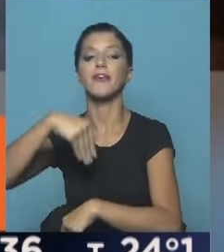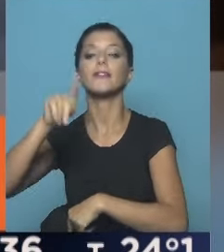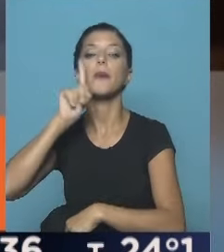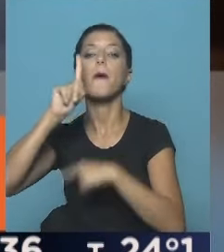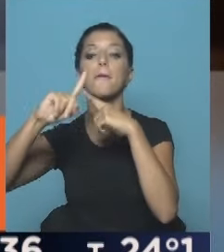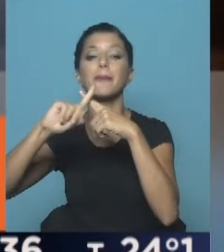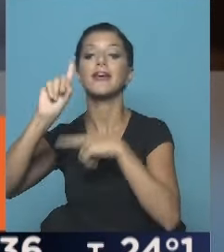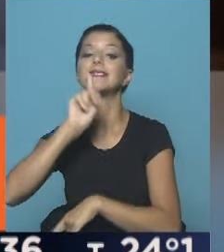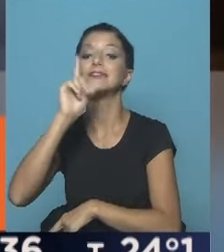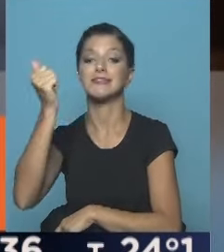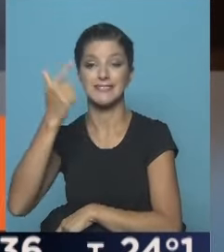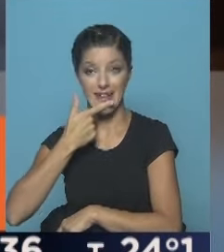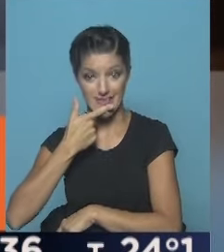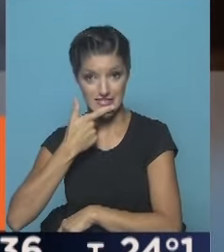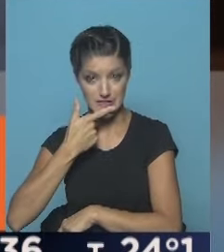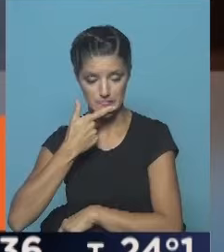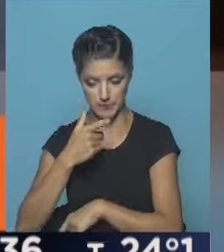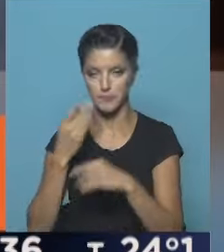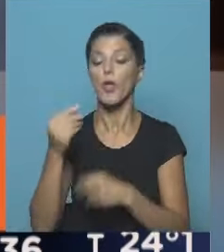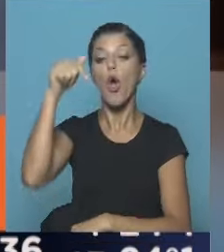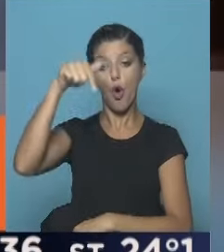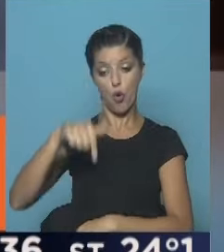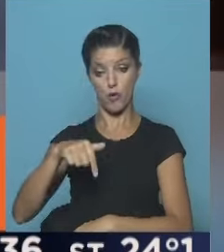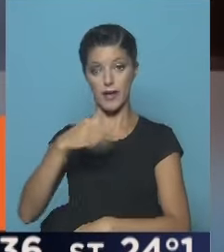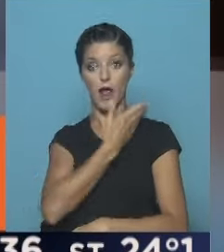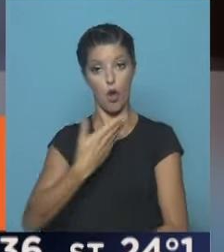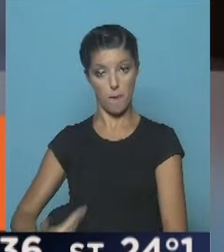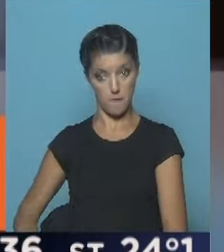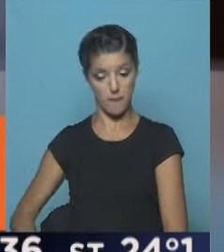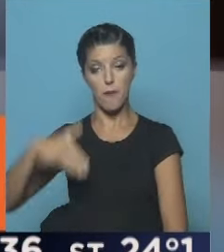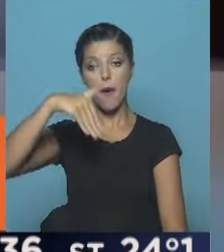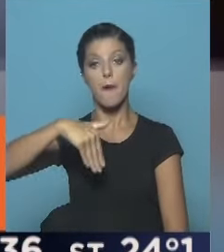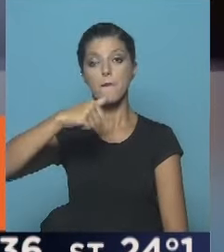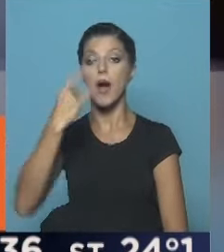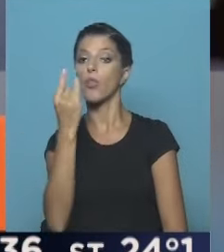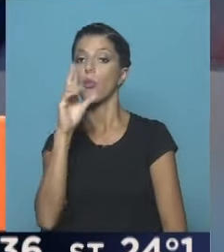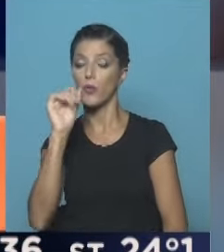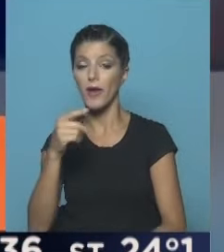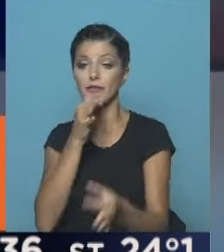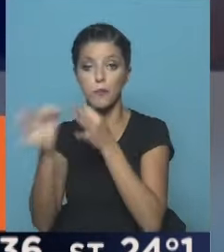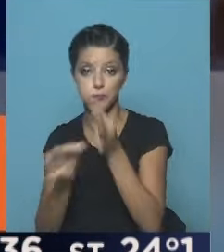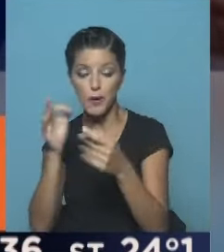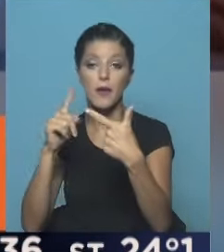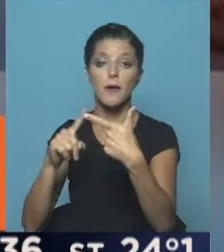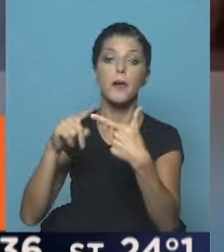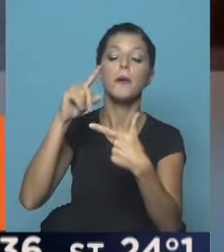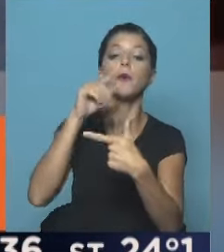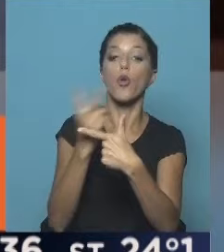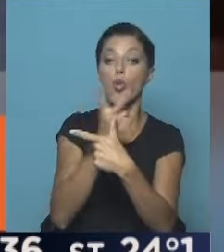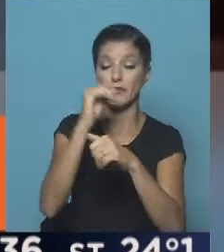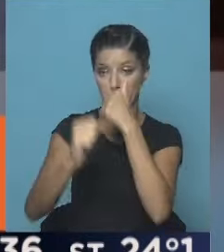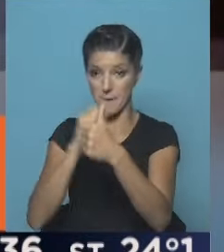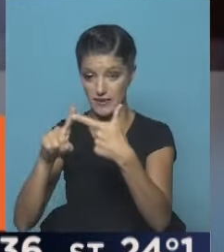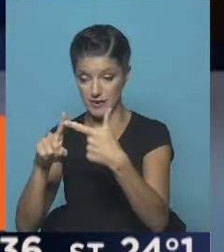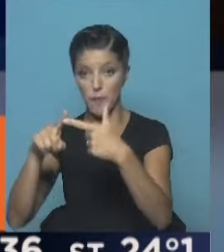este momento, el gobierno del presidente Maduro está en una negociación con Rosneft, PDVSA y Rosneft, por un